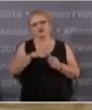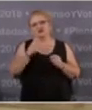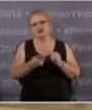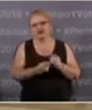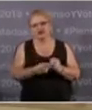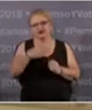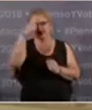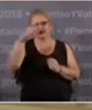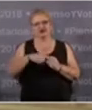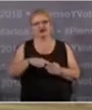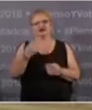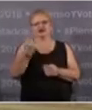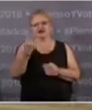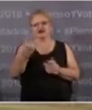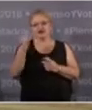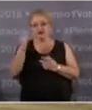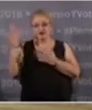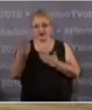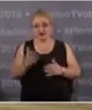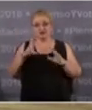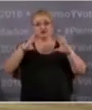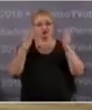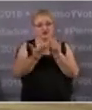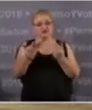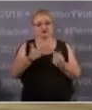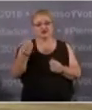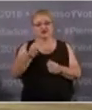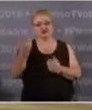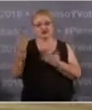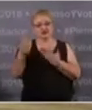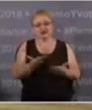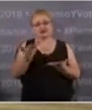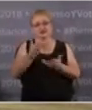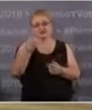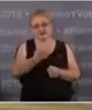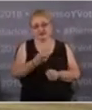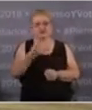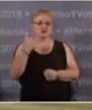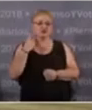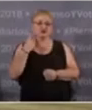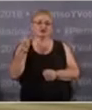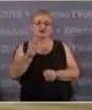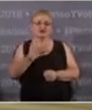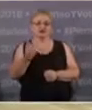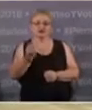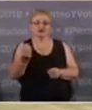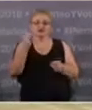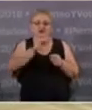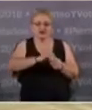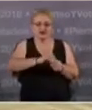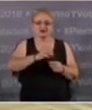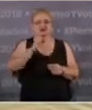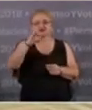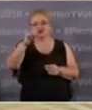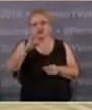lleguemos al Congreso tenemos que hacer política. Si todos los que estamos aquí tenemos que llegar a un acuerdo de cuál va a ser esa política que tenemos que implementar para poner más presupuesto,